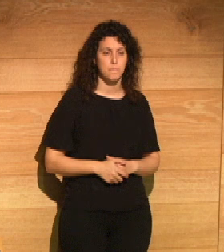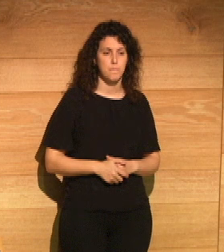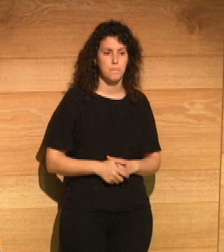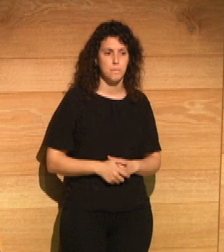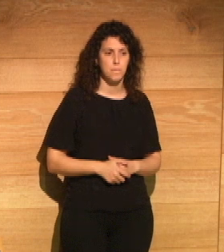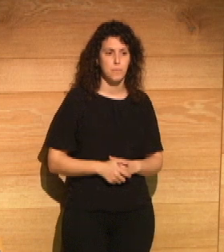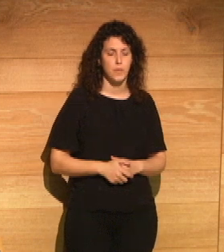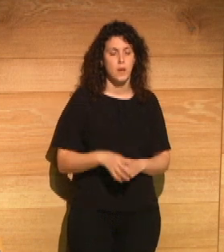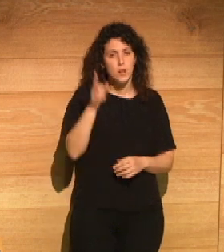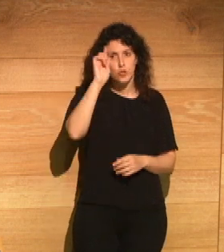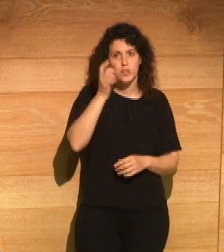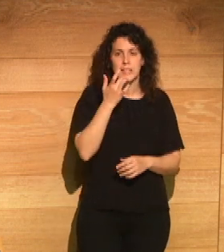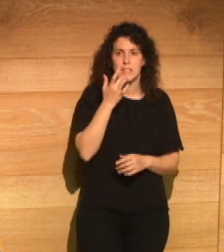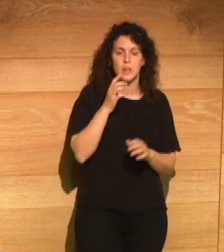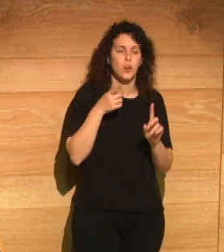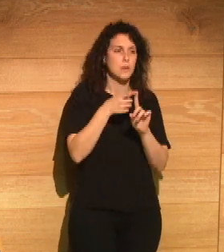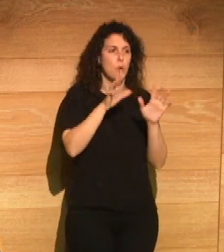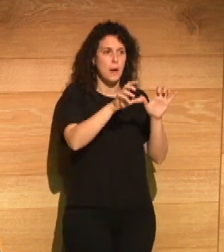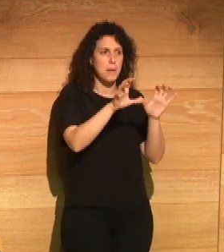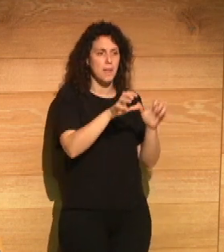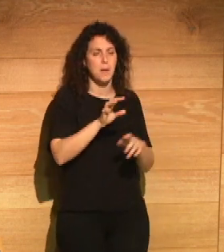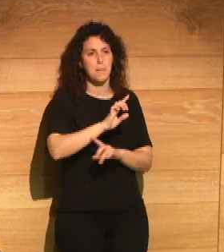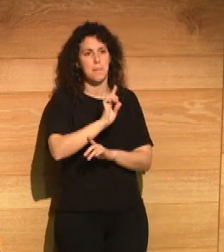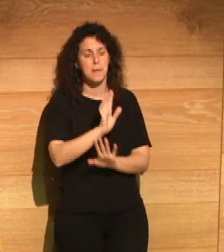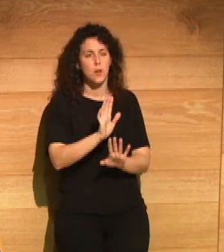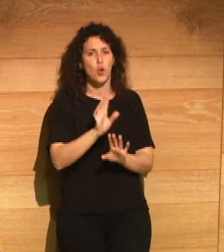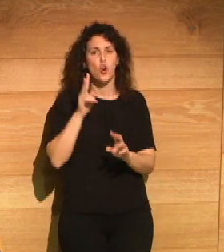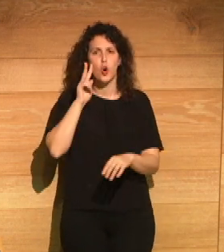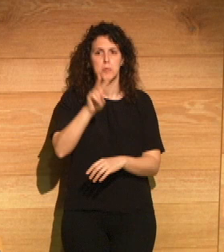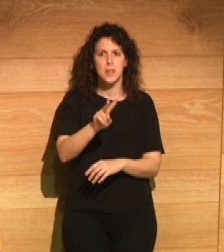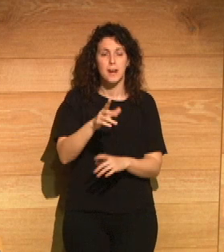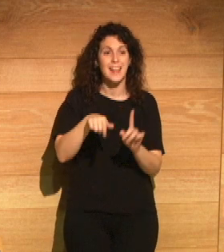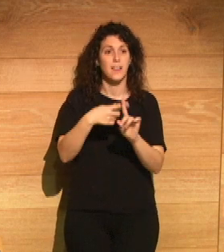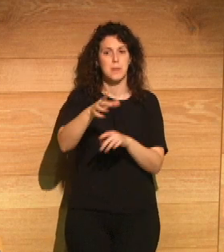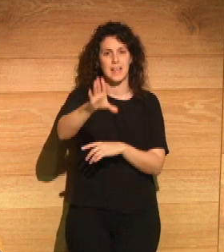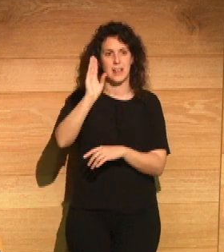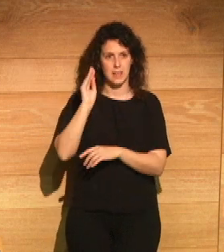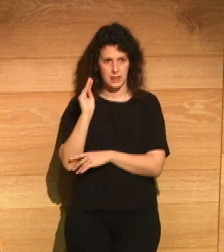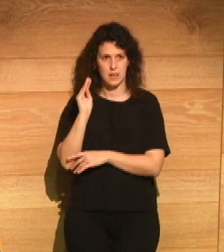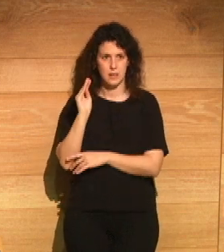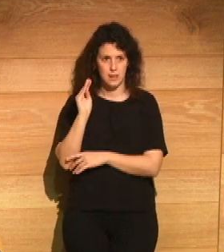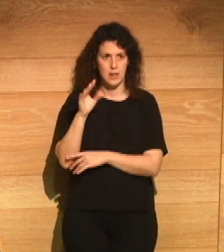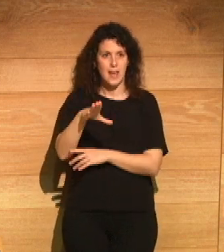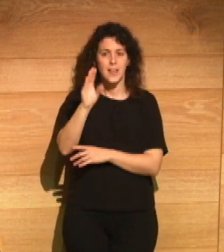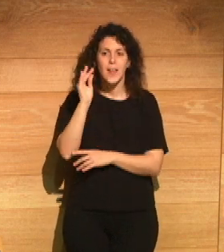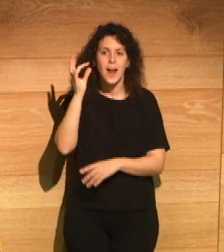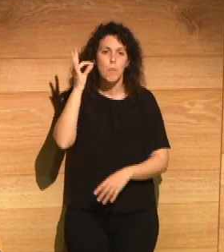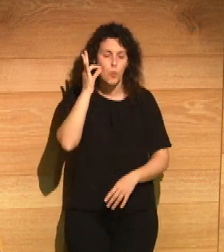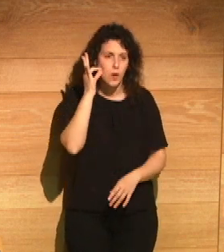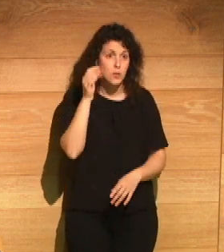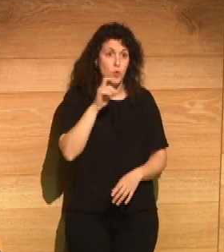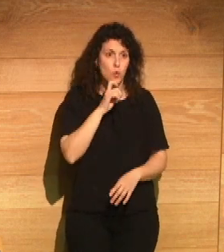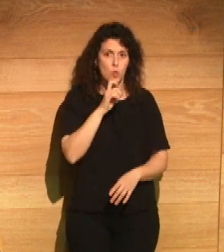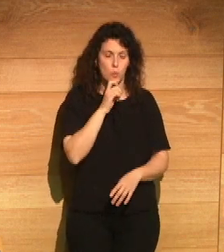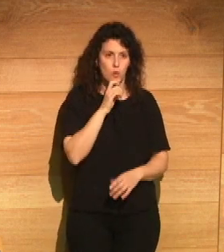no sé si para aprender, pero sí para observar y entender de esas mujeres a través, en